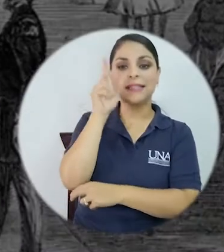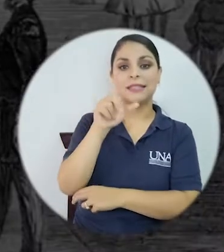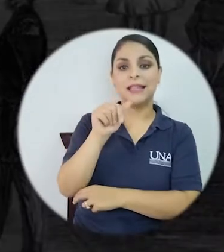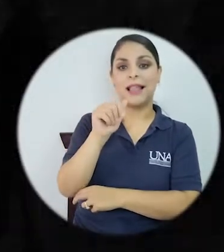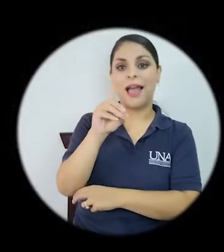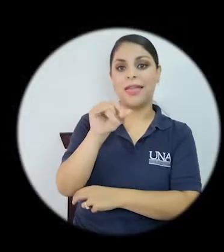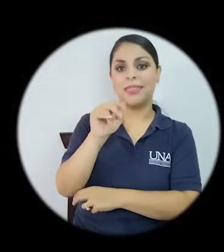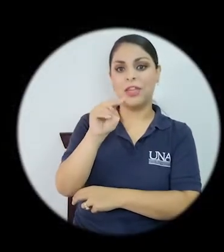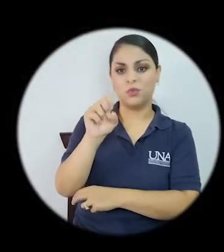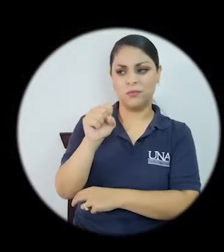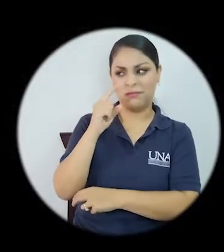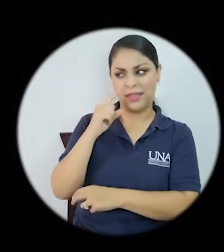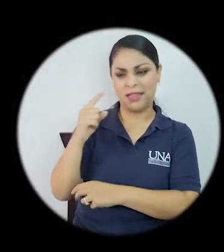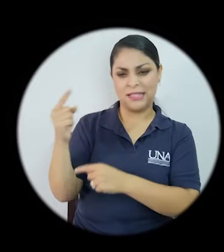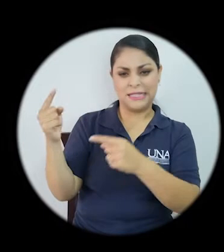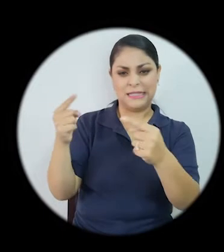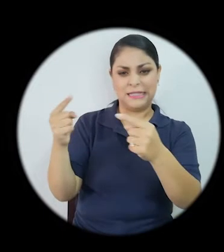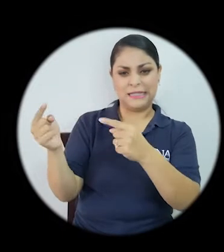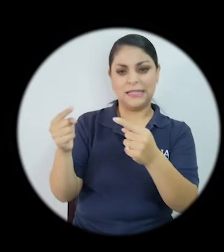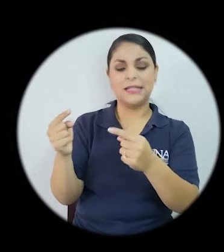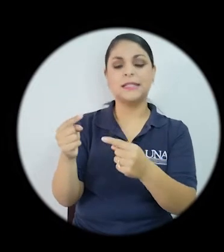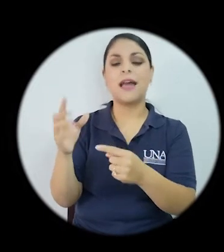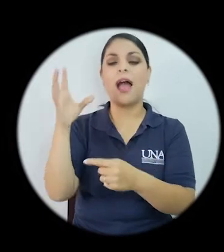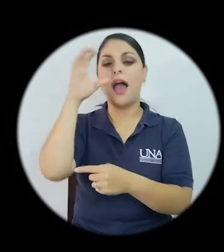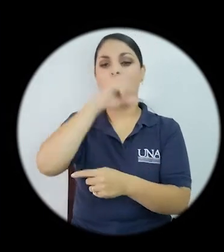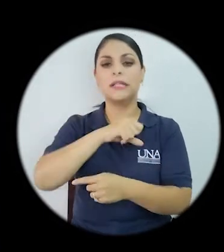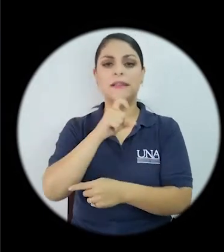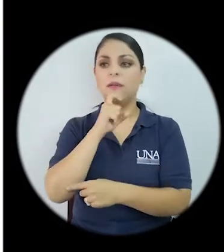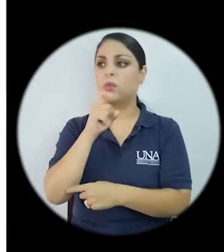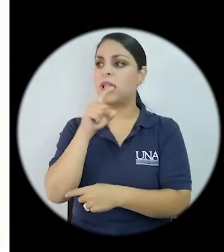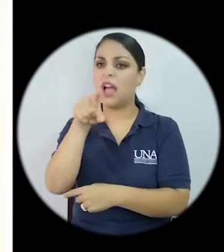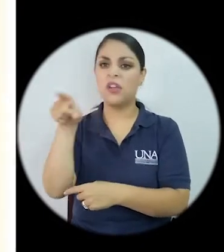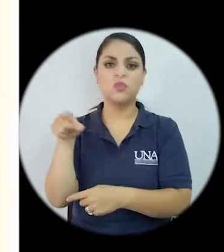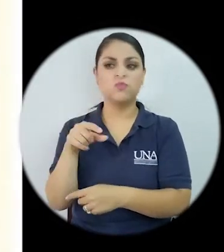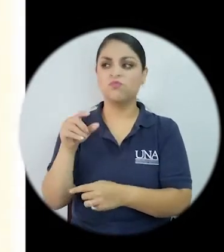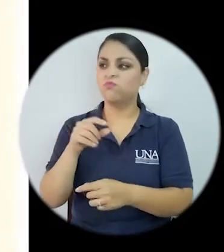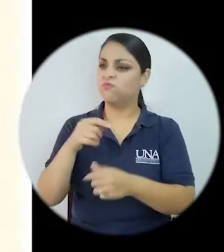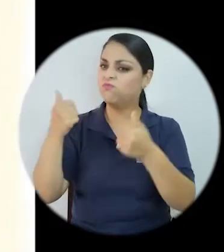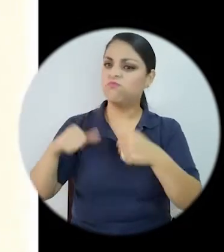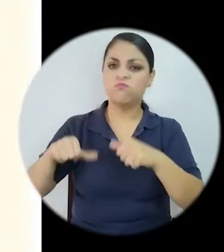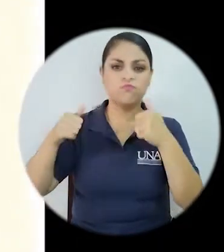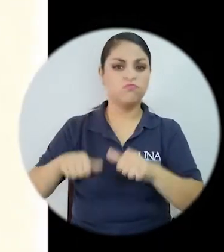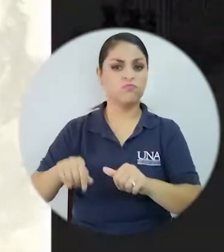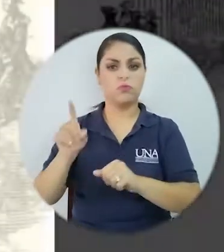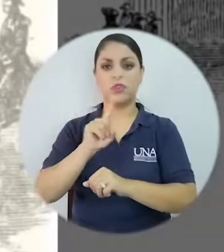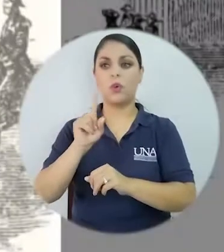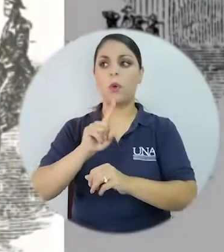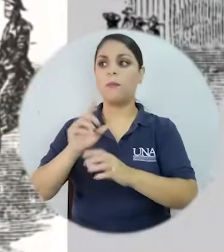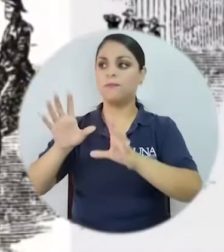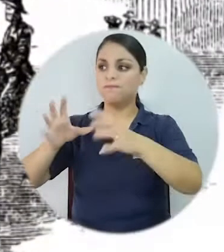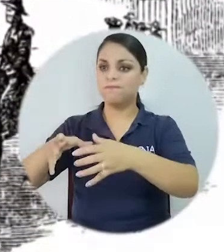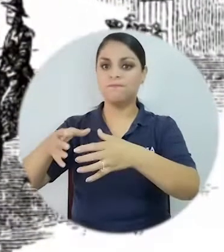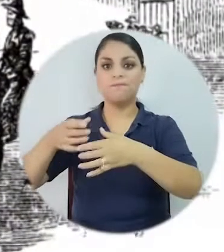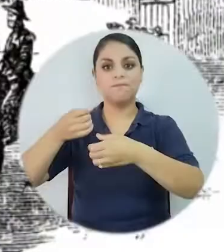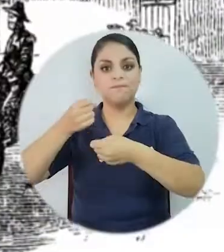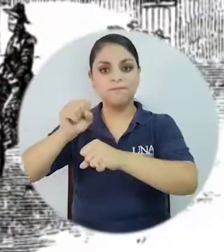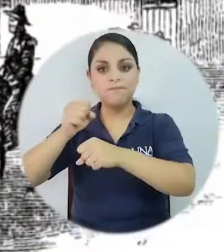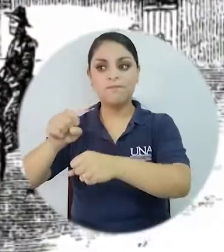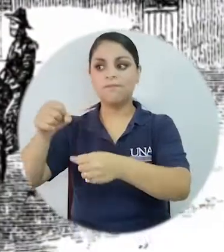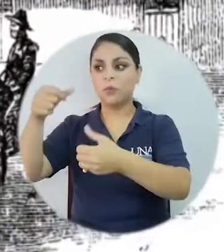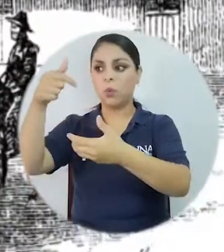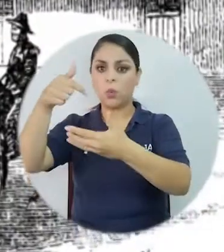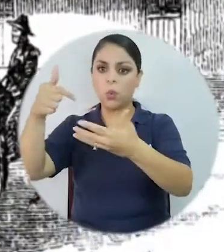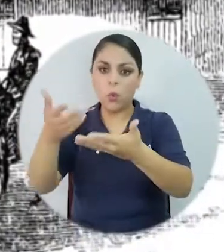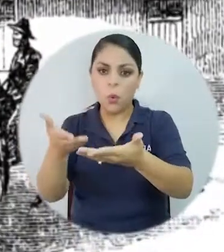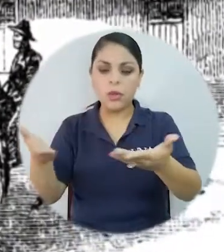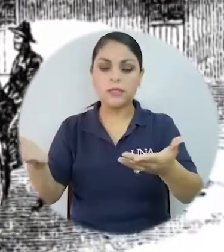ladinos. Cuando uno ve la dificultad para fundar los ayuntamientos constitucionales en Guatemala, Honduras y El Salvador, porque